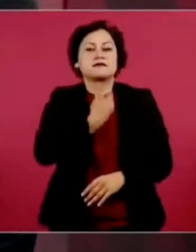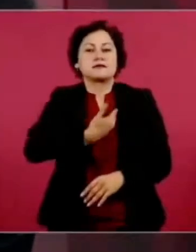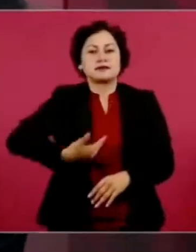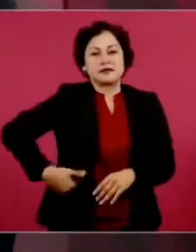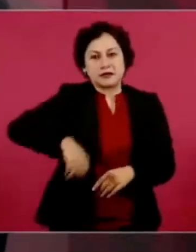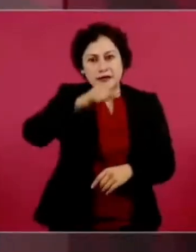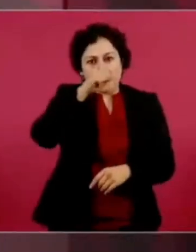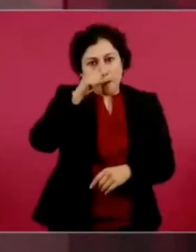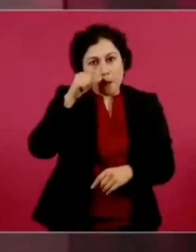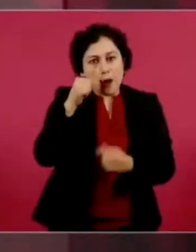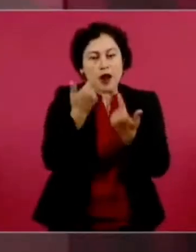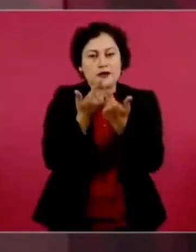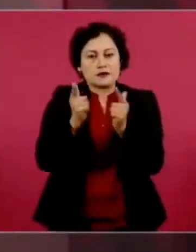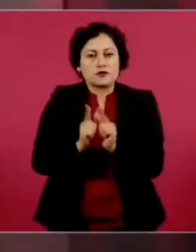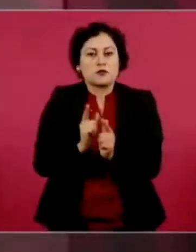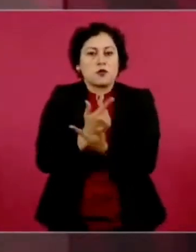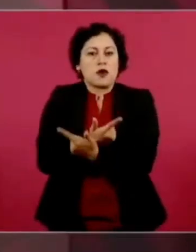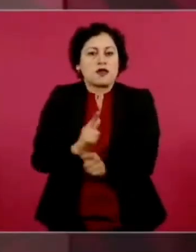para separar,